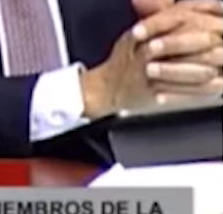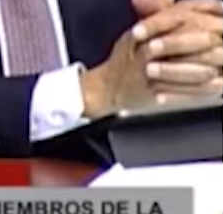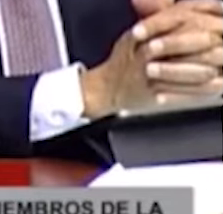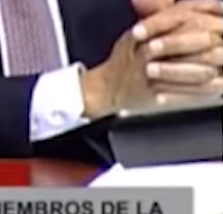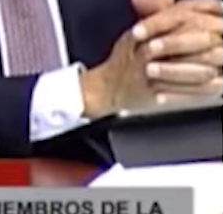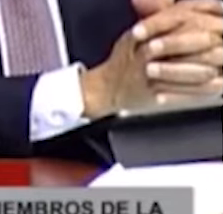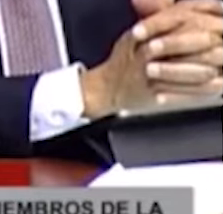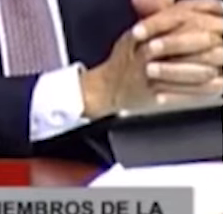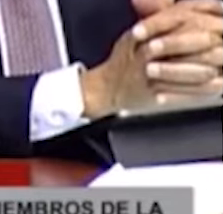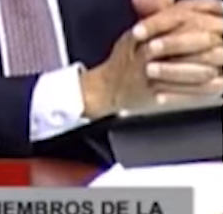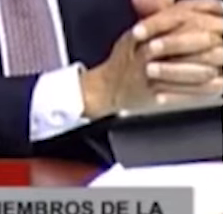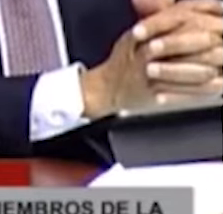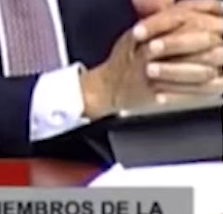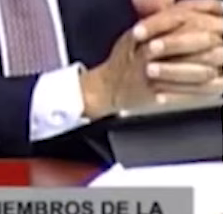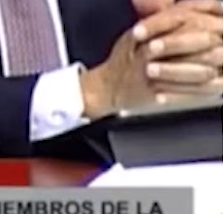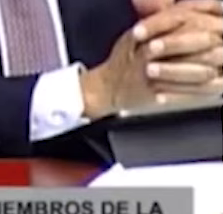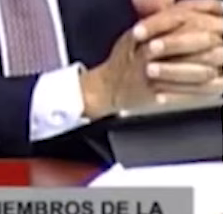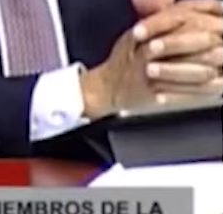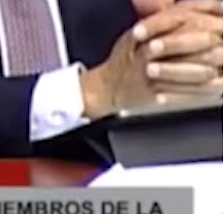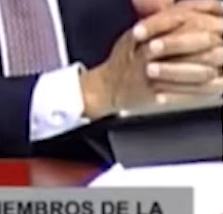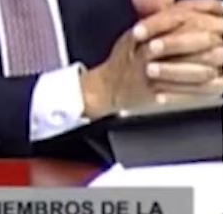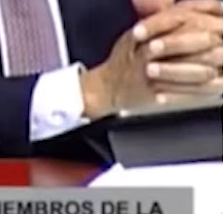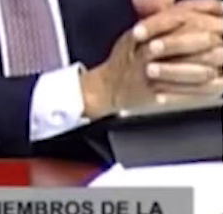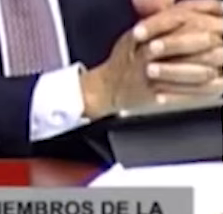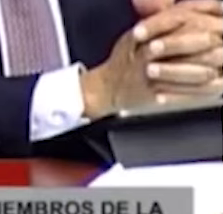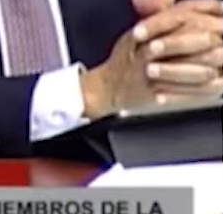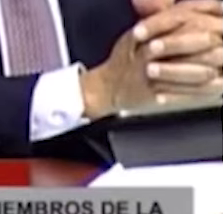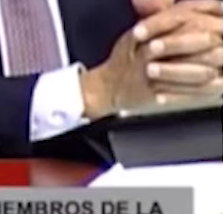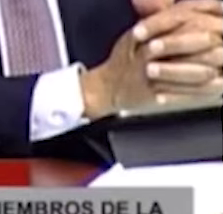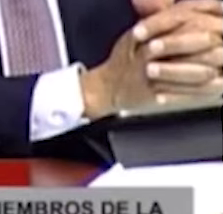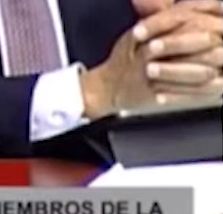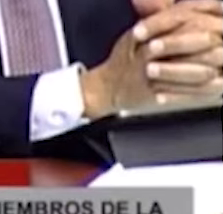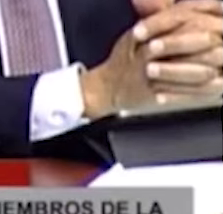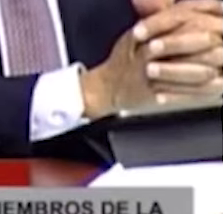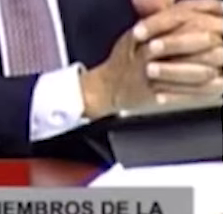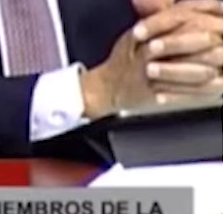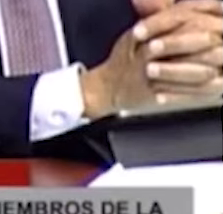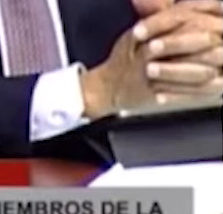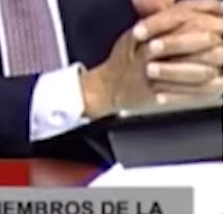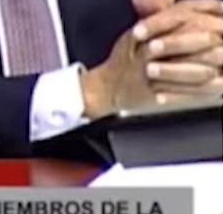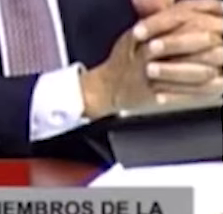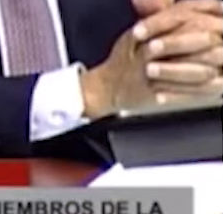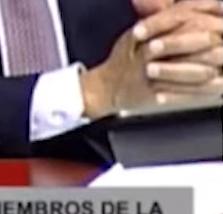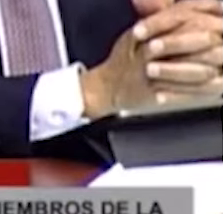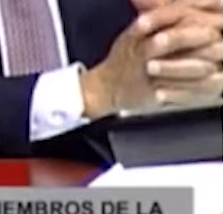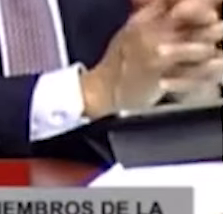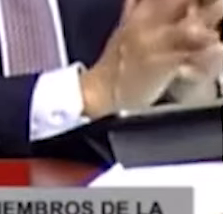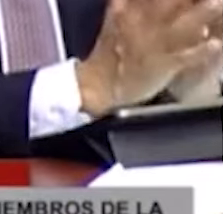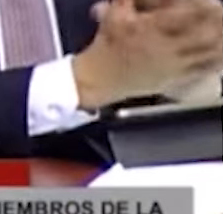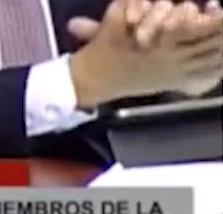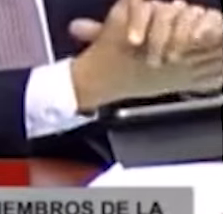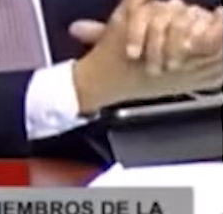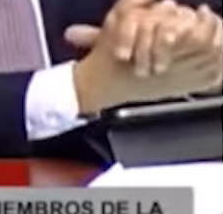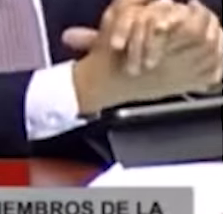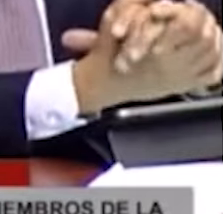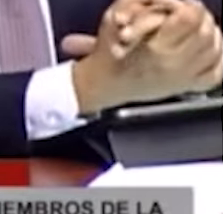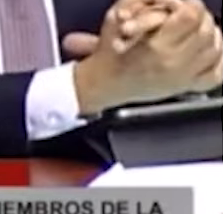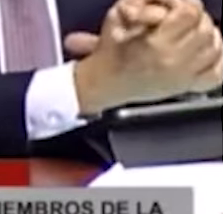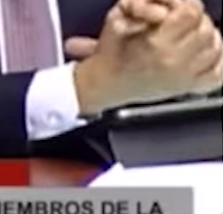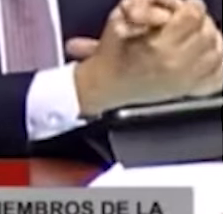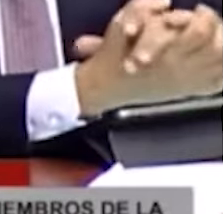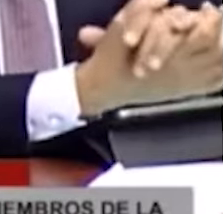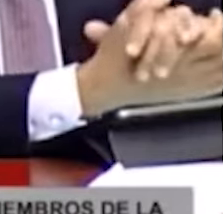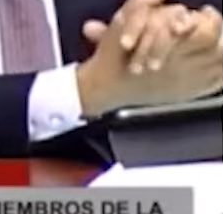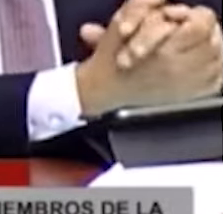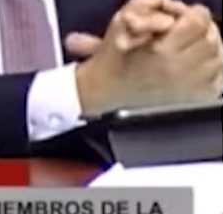destituir, decirle, dejar fuera al miembro de la Junta Nacional de Justicia que sobrepasó los 75